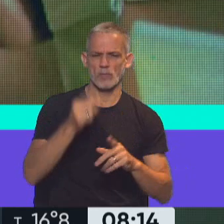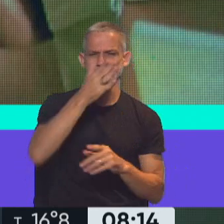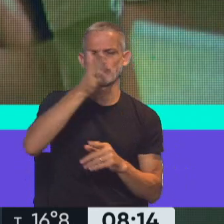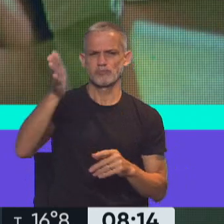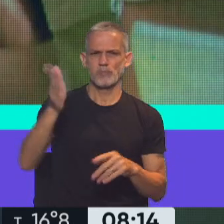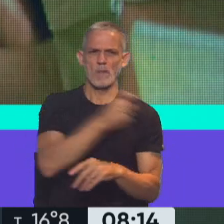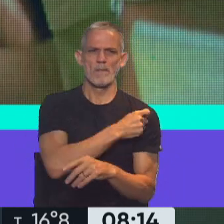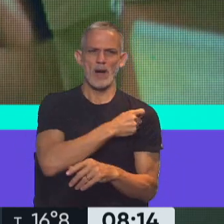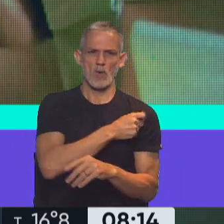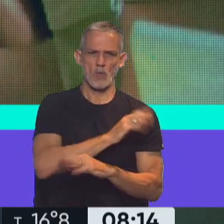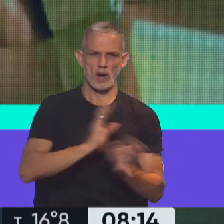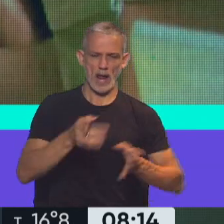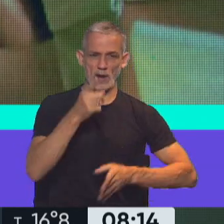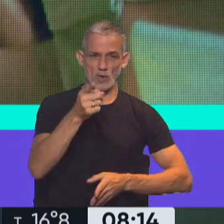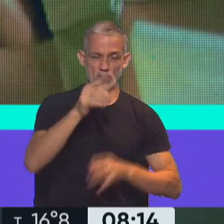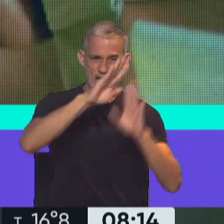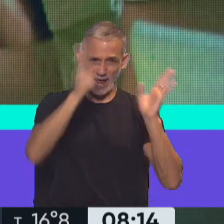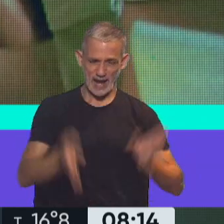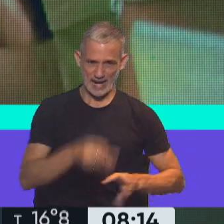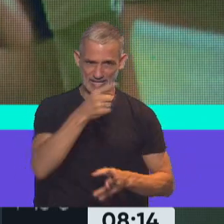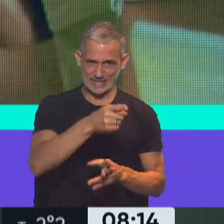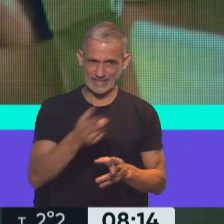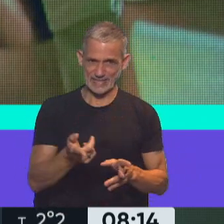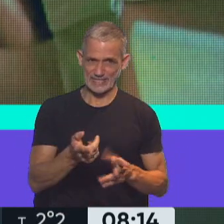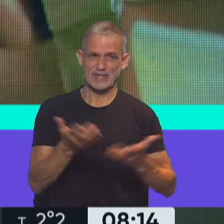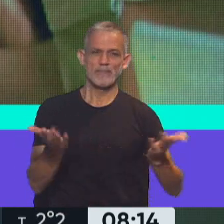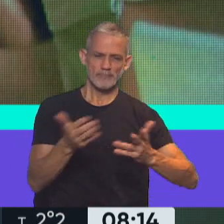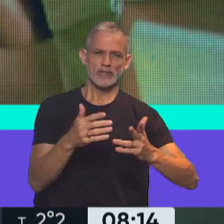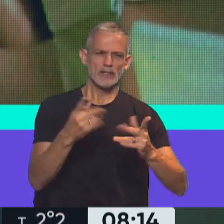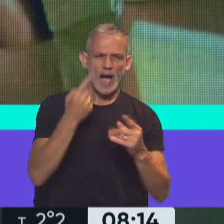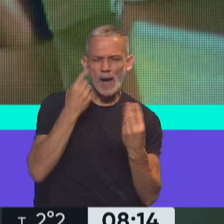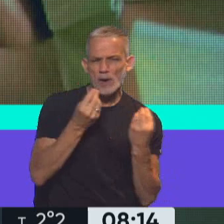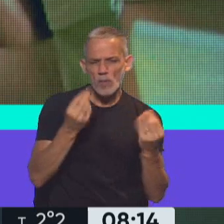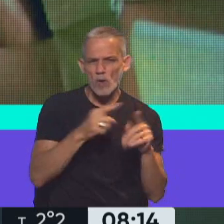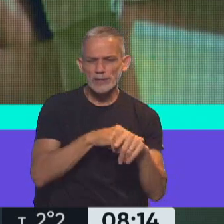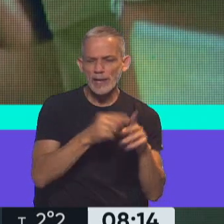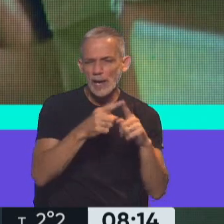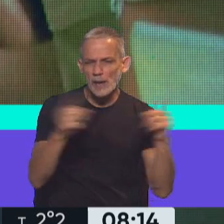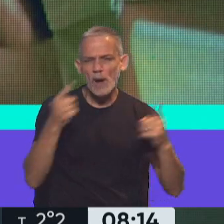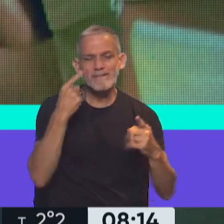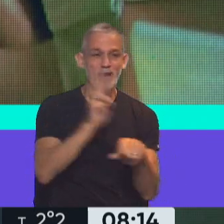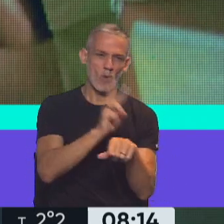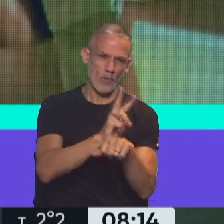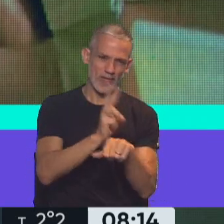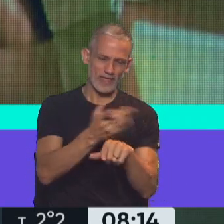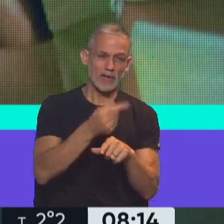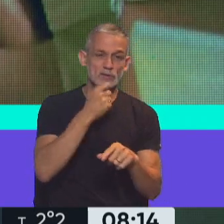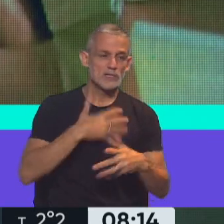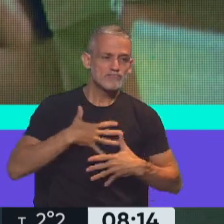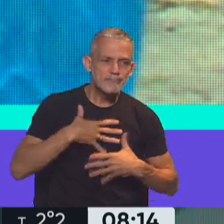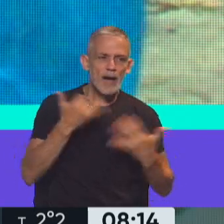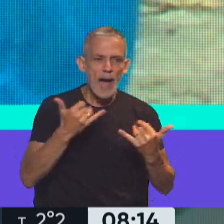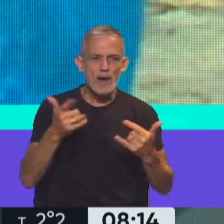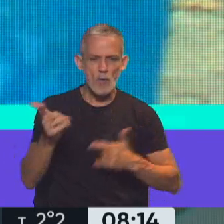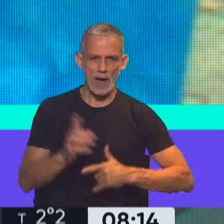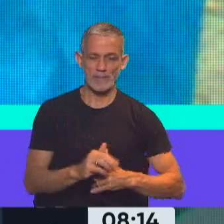ir a vacunarlos a la residencia y seguirlos a lo largo del tiempo también cuidando la aparición de estos efectos adversos